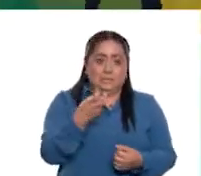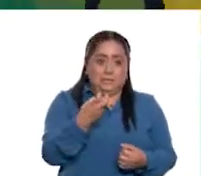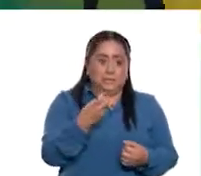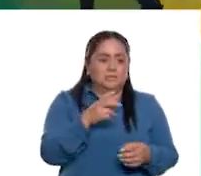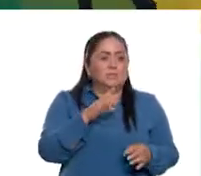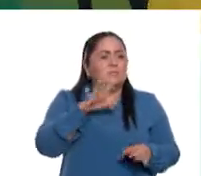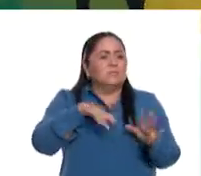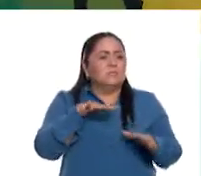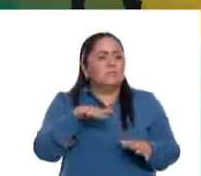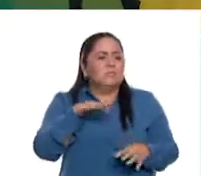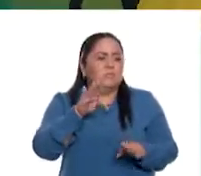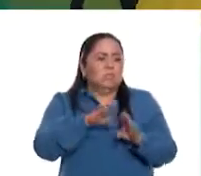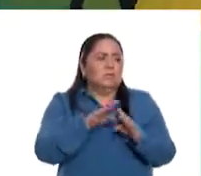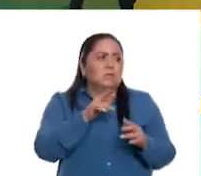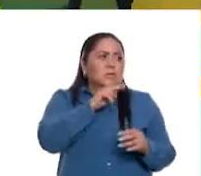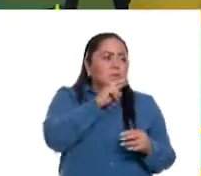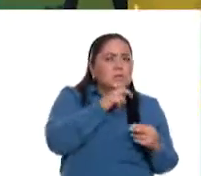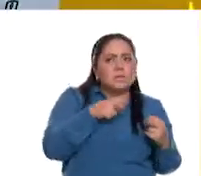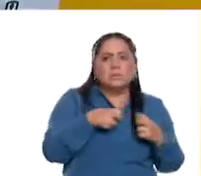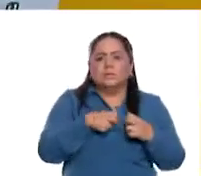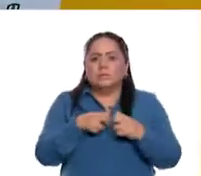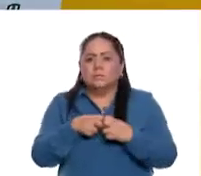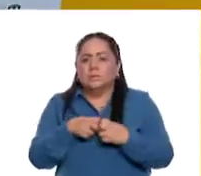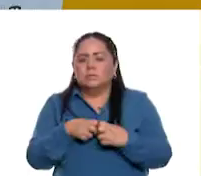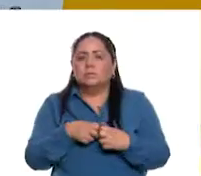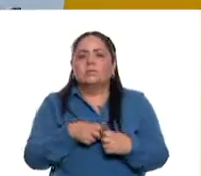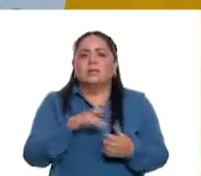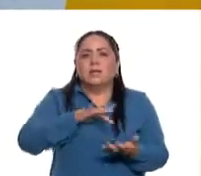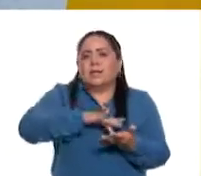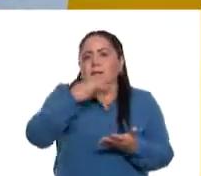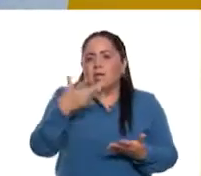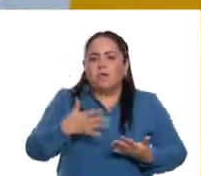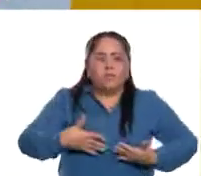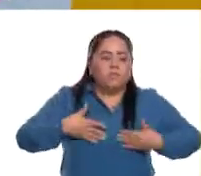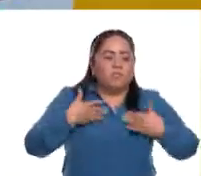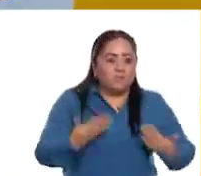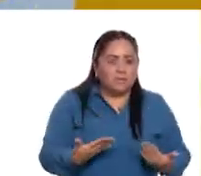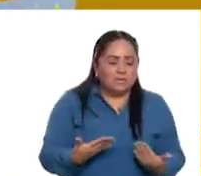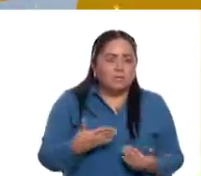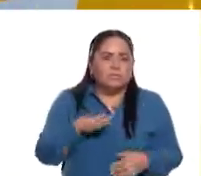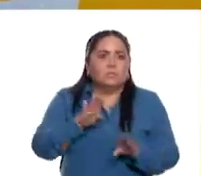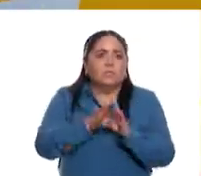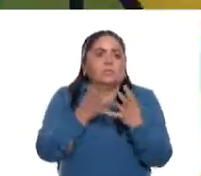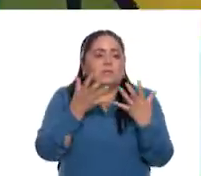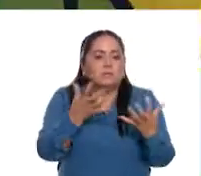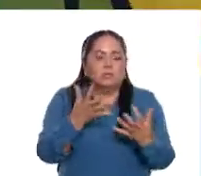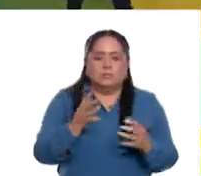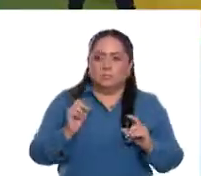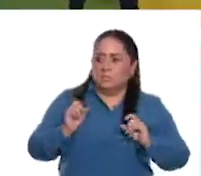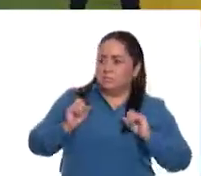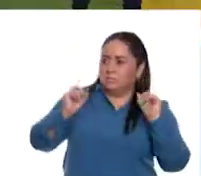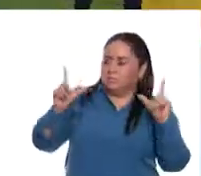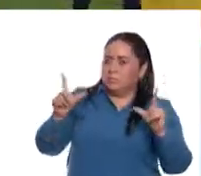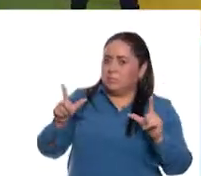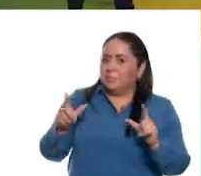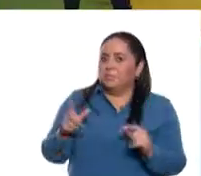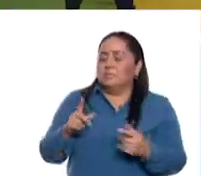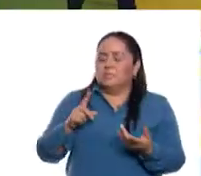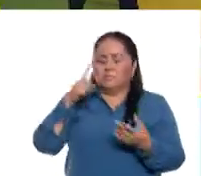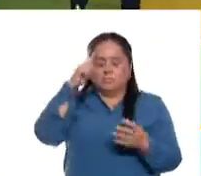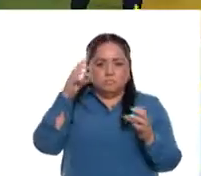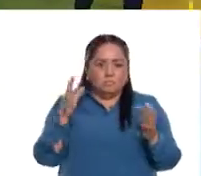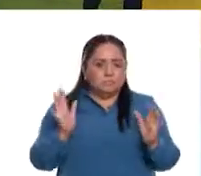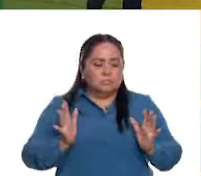Pesadumbre, duelo, aflicción, gratitud, confianza o devoción, asombro,